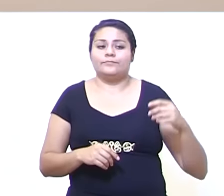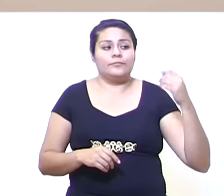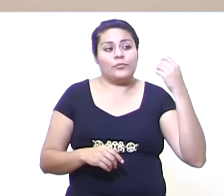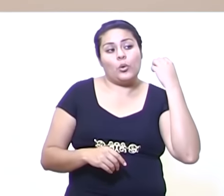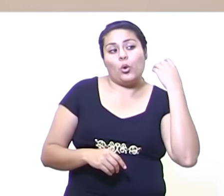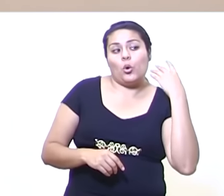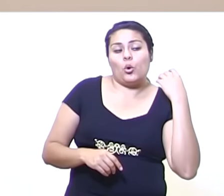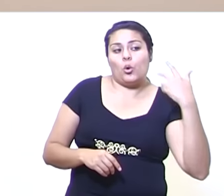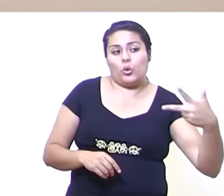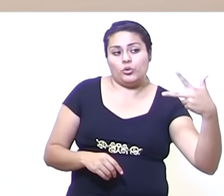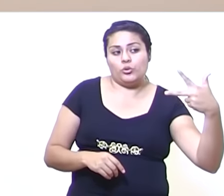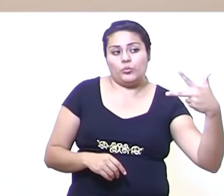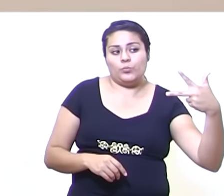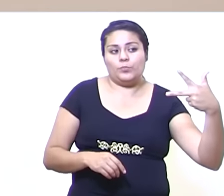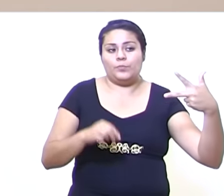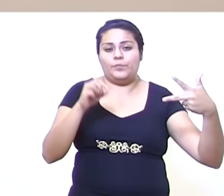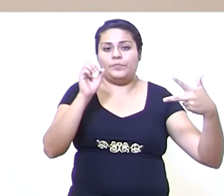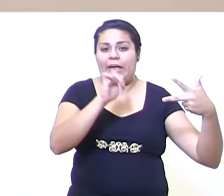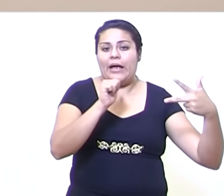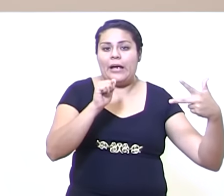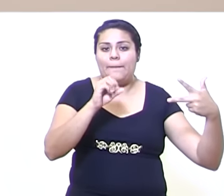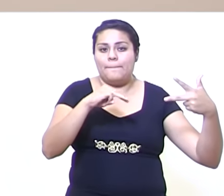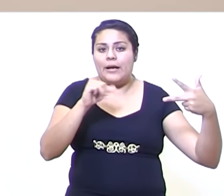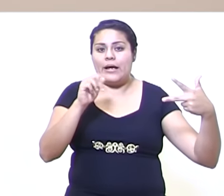8 letras,